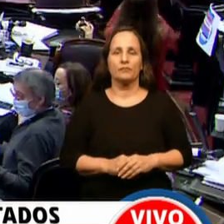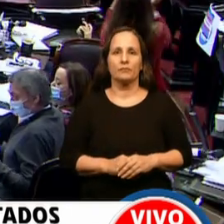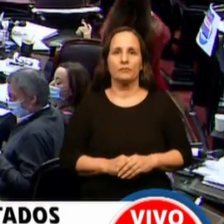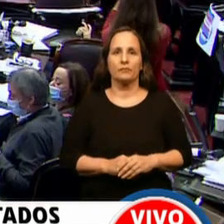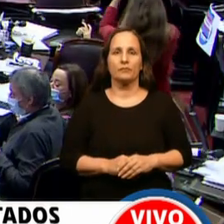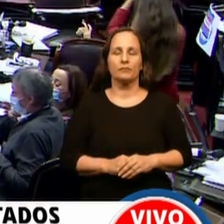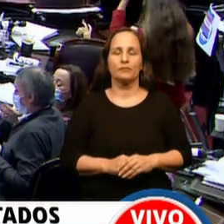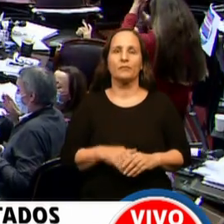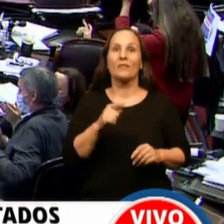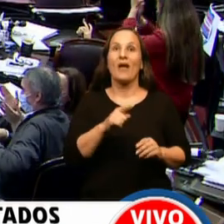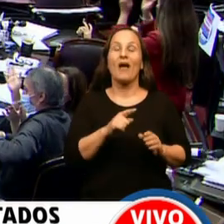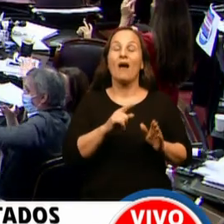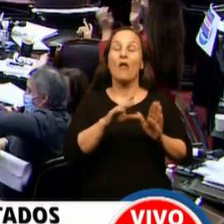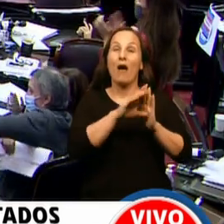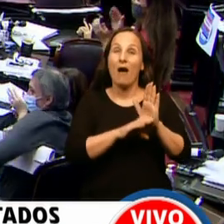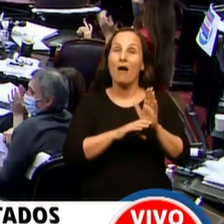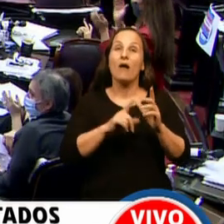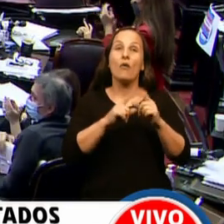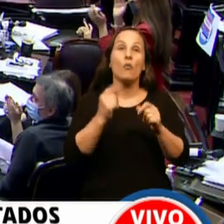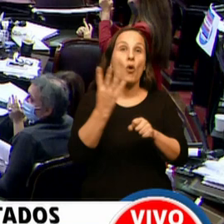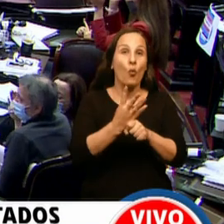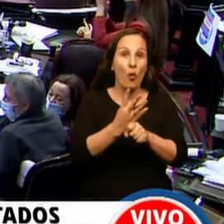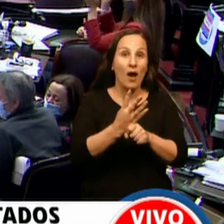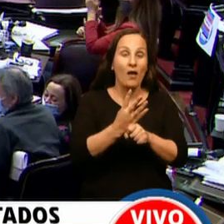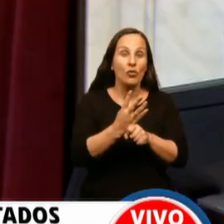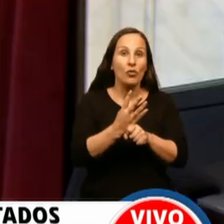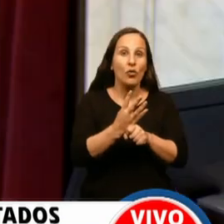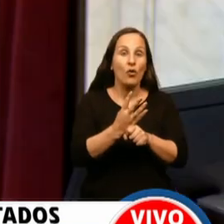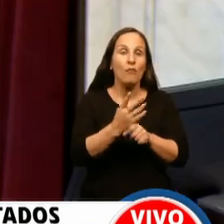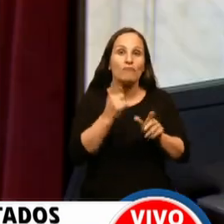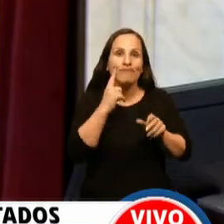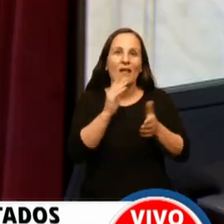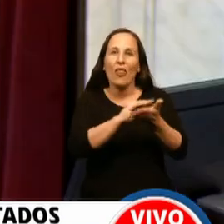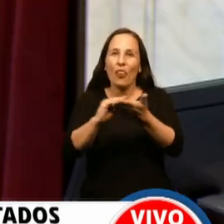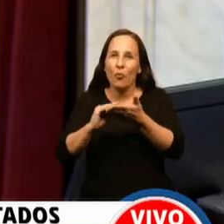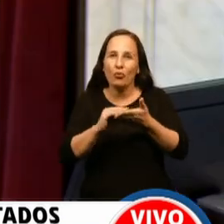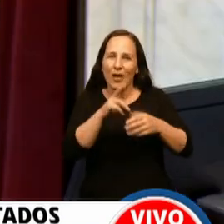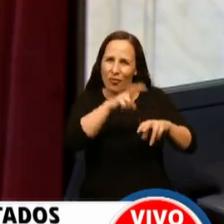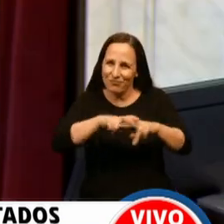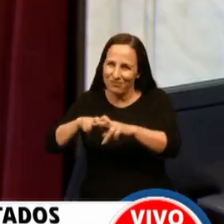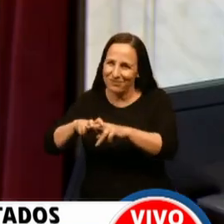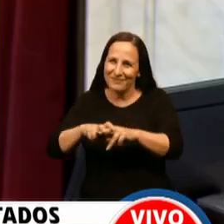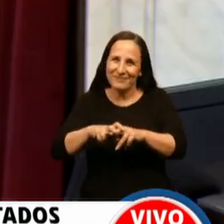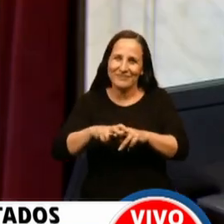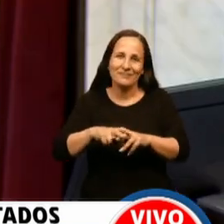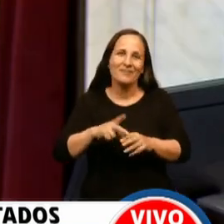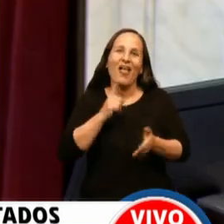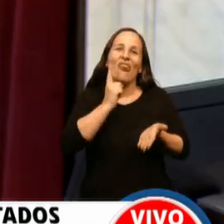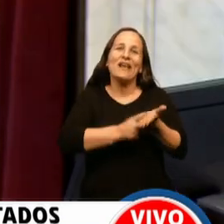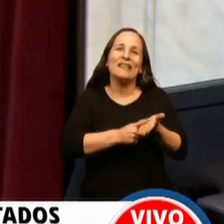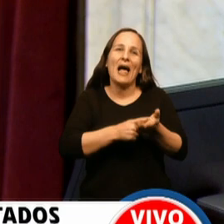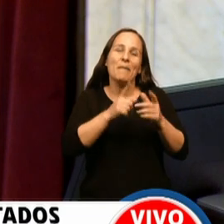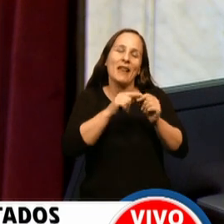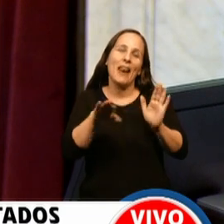capítulo cuarto diputados y pueden tomar haciendo que todavía estamos por la mitad del dictamen